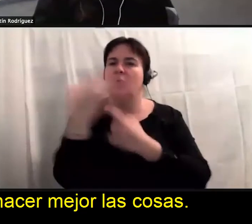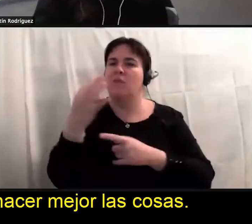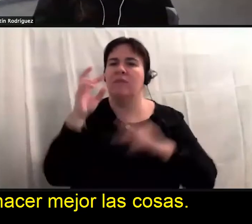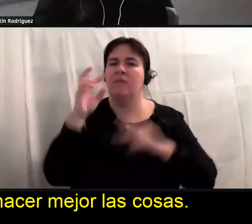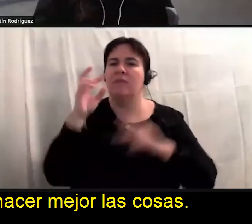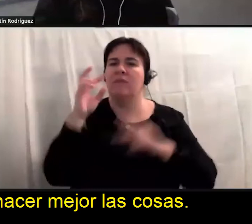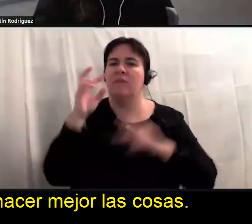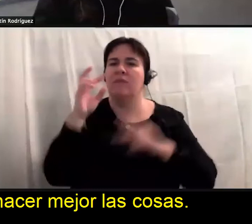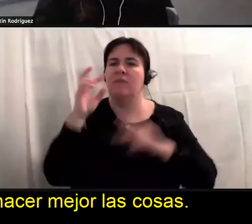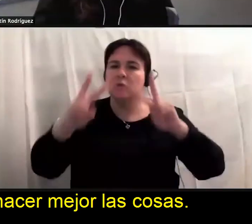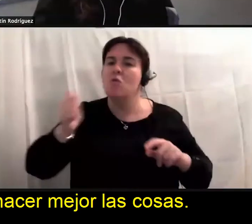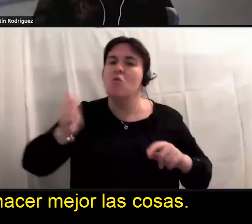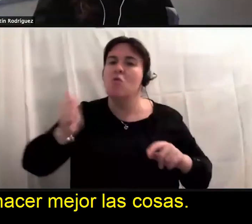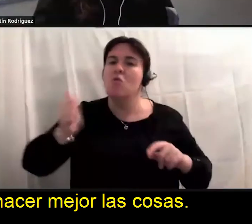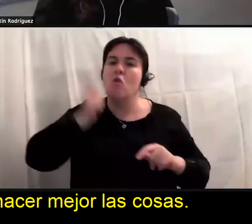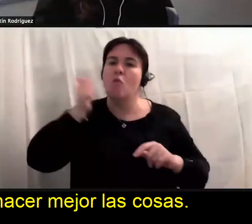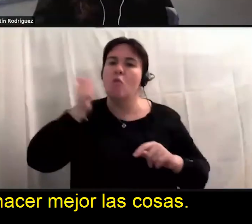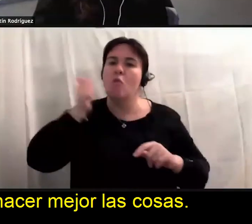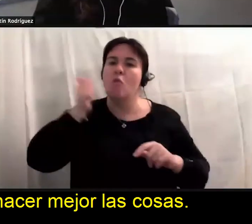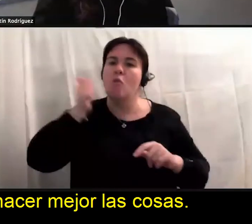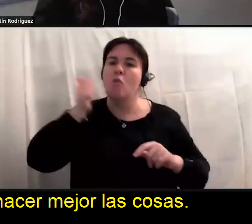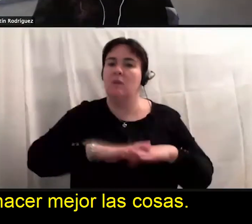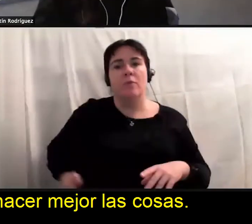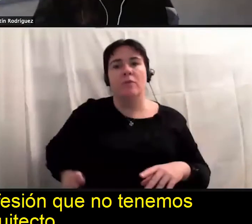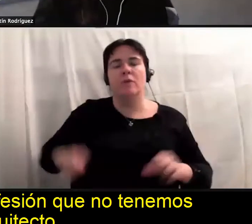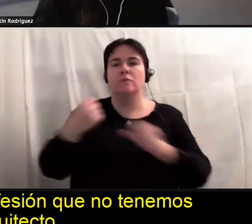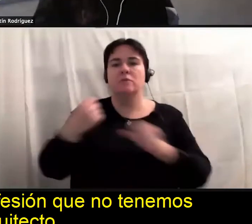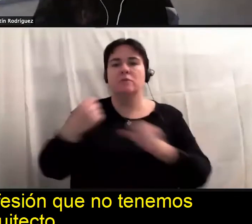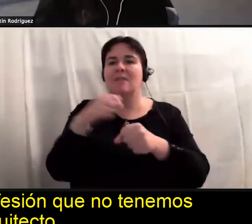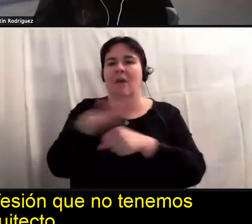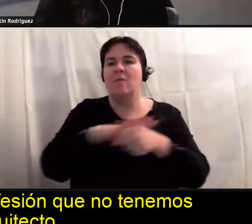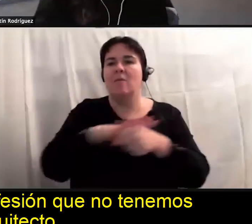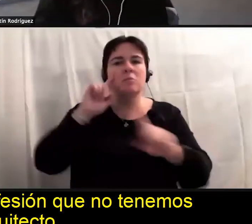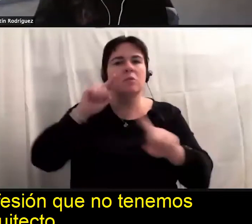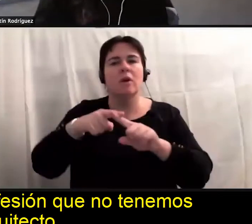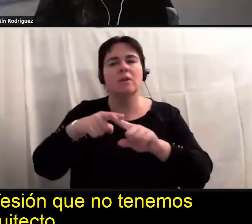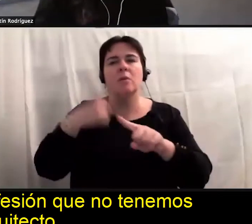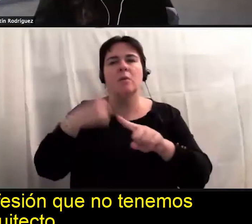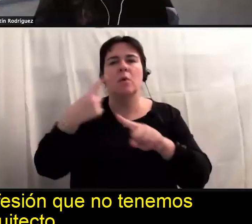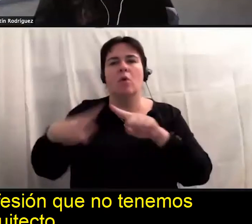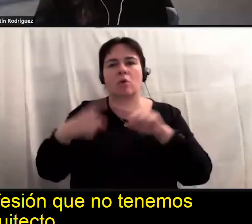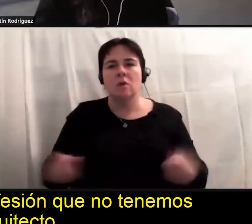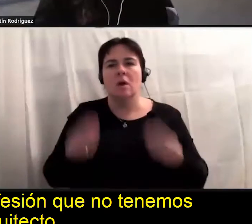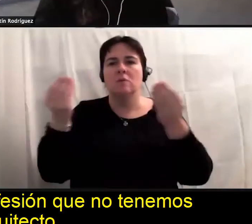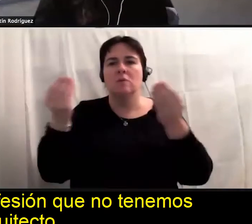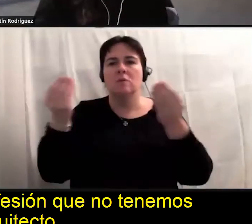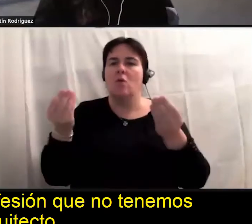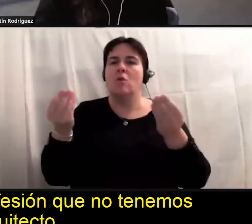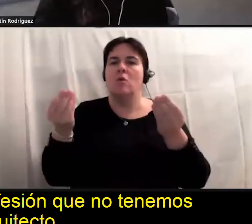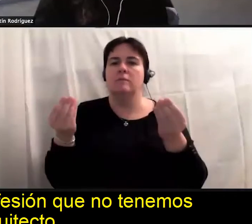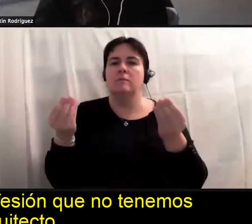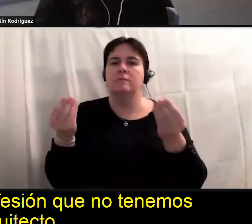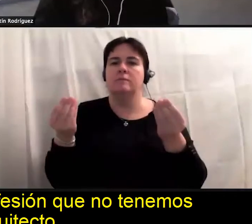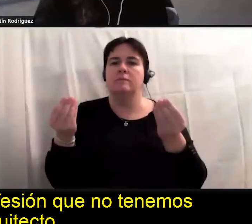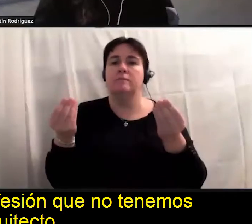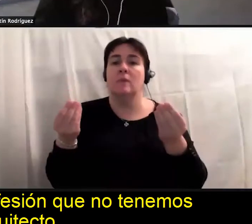trabajamos en este ámbito, de hacer mejor las cosas, ¿no? Y evangelizar a los que no están, a esos colegas que no